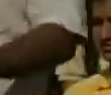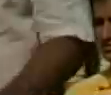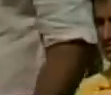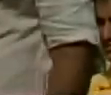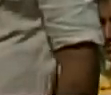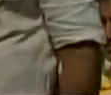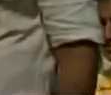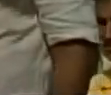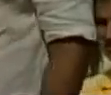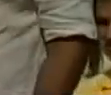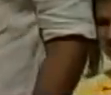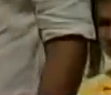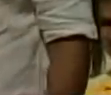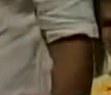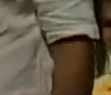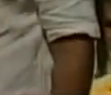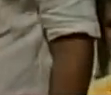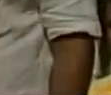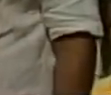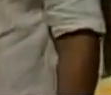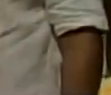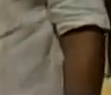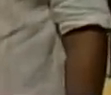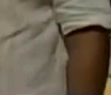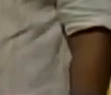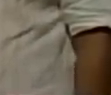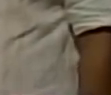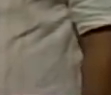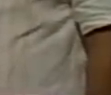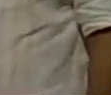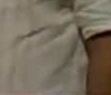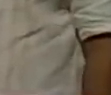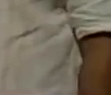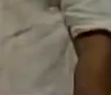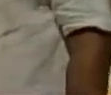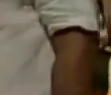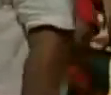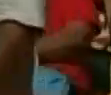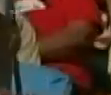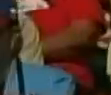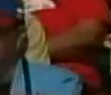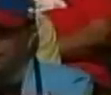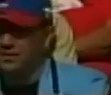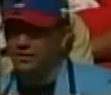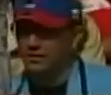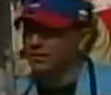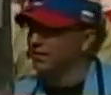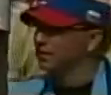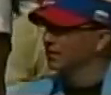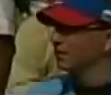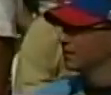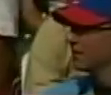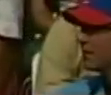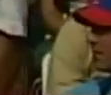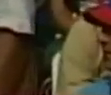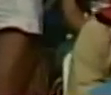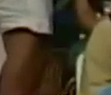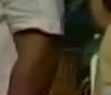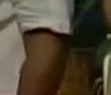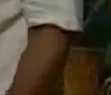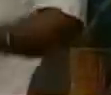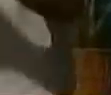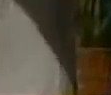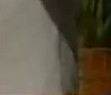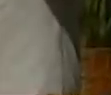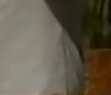búsqueda de la libertad. Lo que hizo Miranda, lo que hizo Bolívar. Pero también estamos defendiendo lo que hizo Ezequiel Zamora.